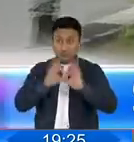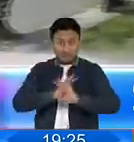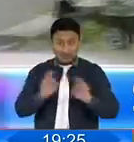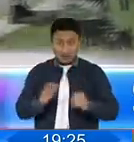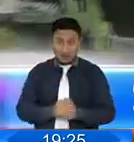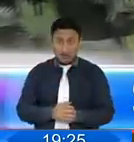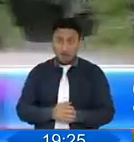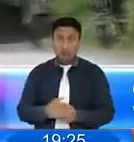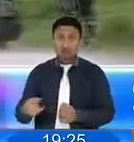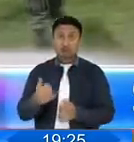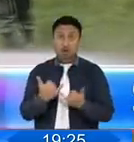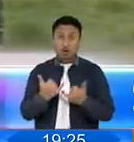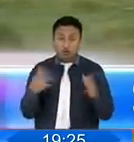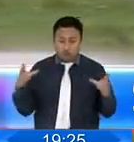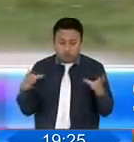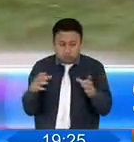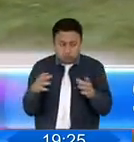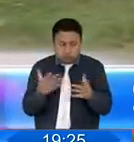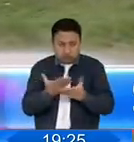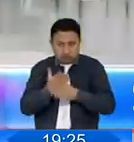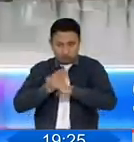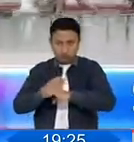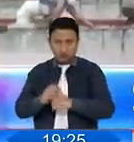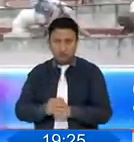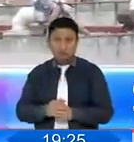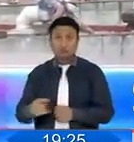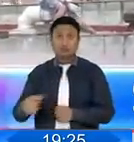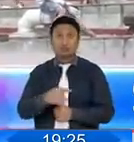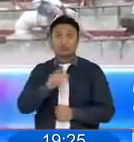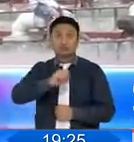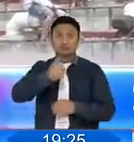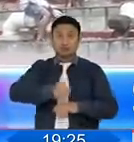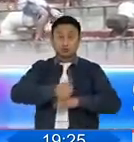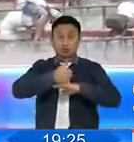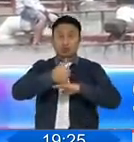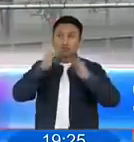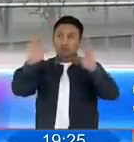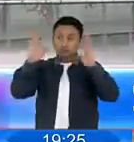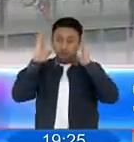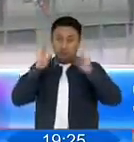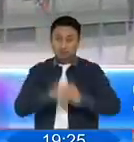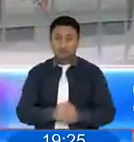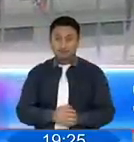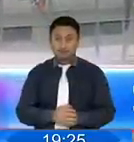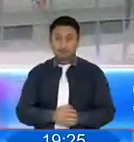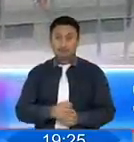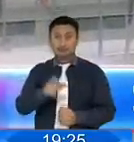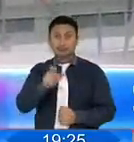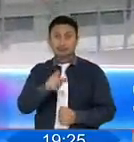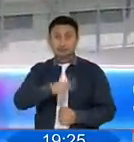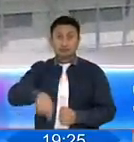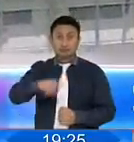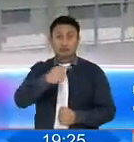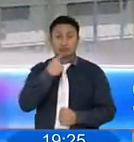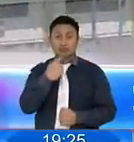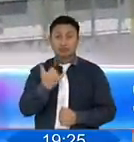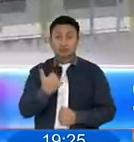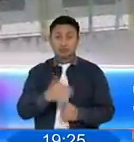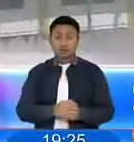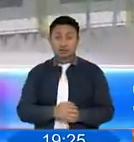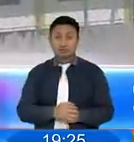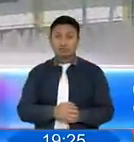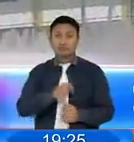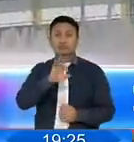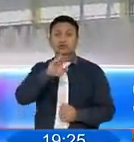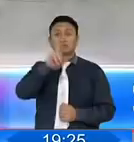se amotinaron, buscando a través de esta acción la atención de los entes nacionales. La posición de la mayoría de los detenidos en el CRS de Turi de la ciudad de Cuenca